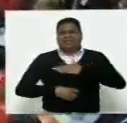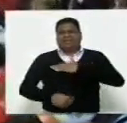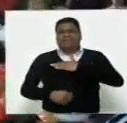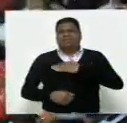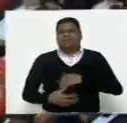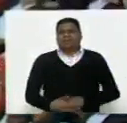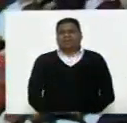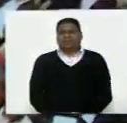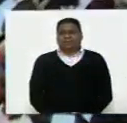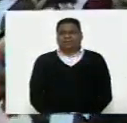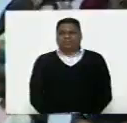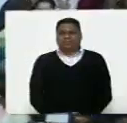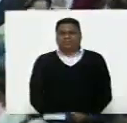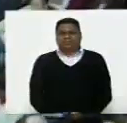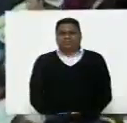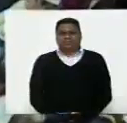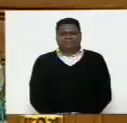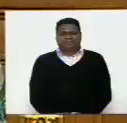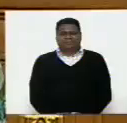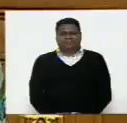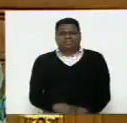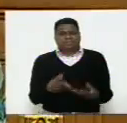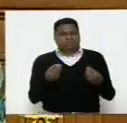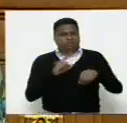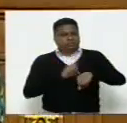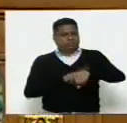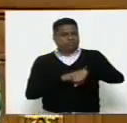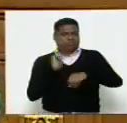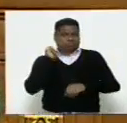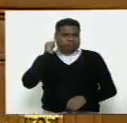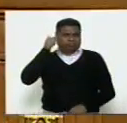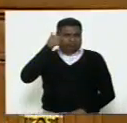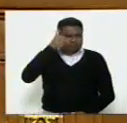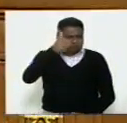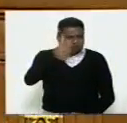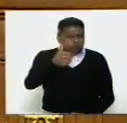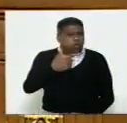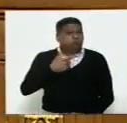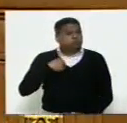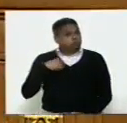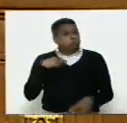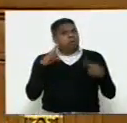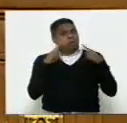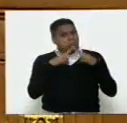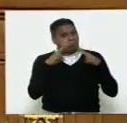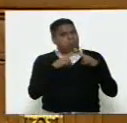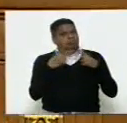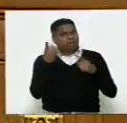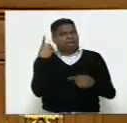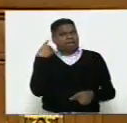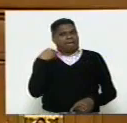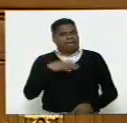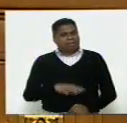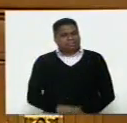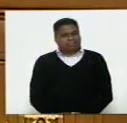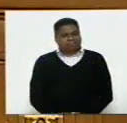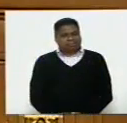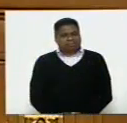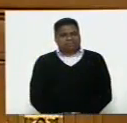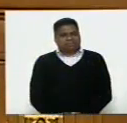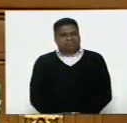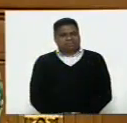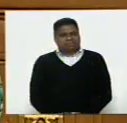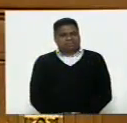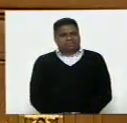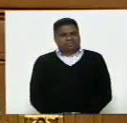el parto hace mucho tiempo. Yo las conocí en